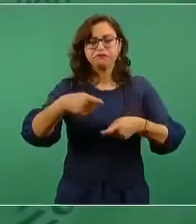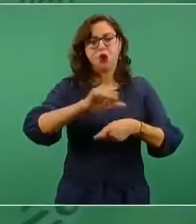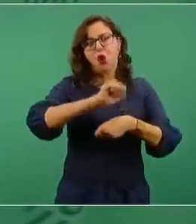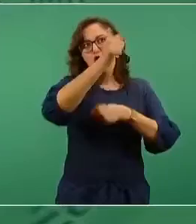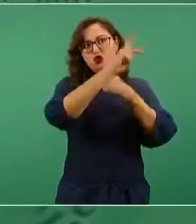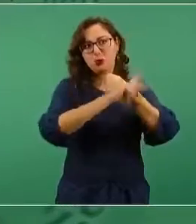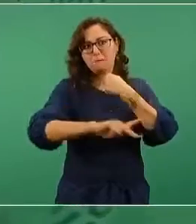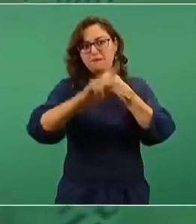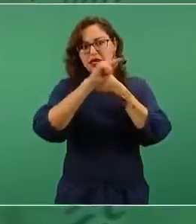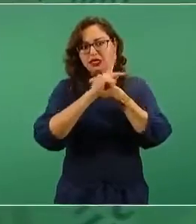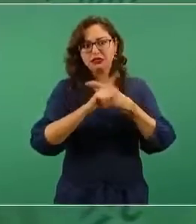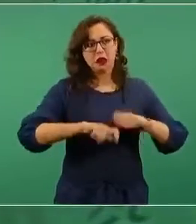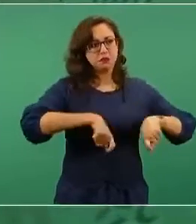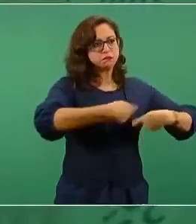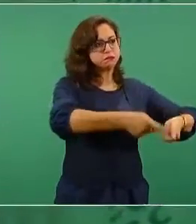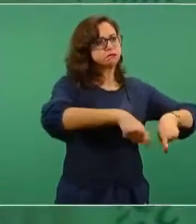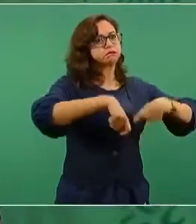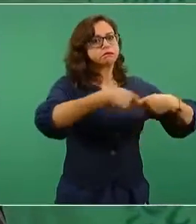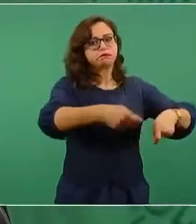extranjeras,